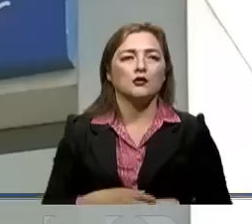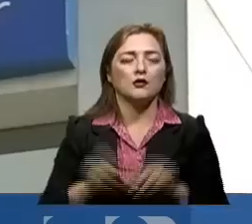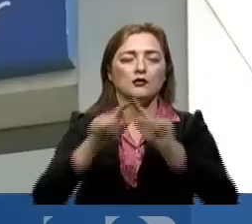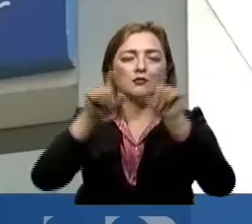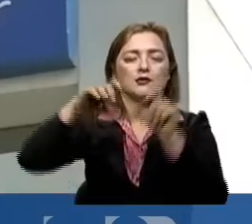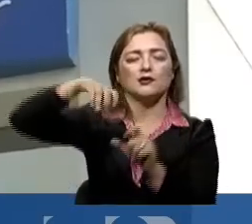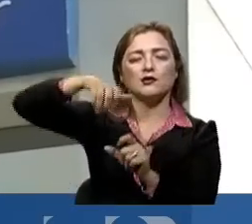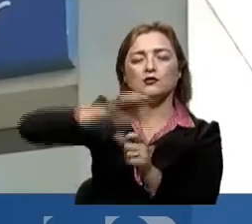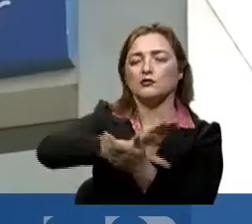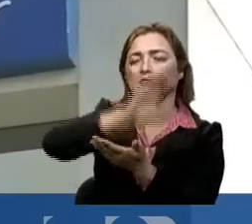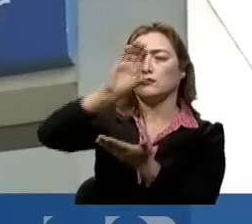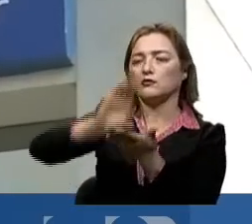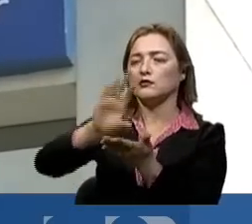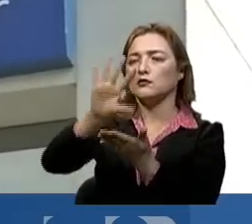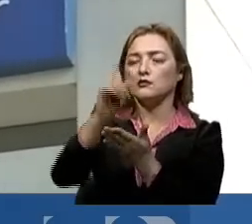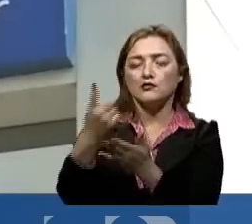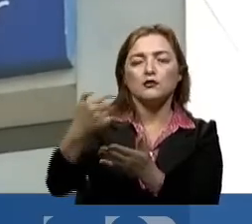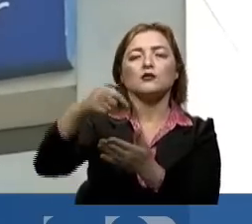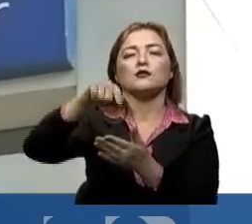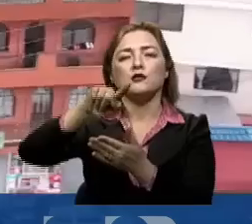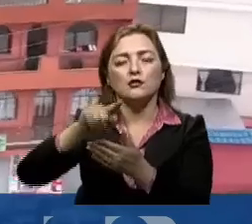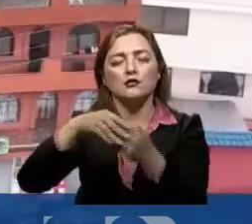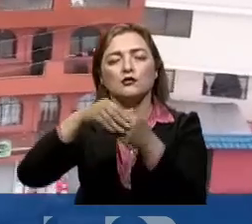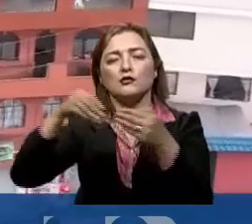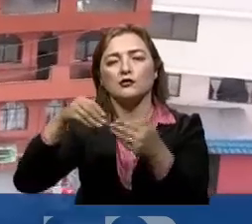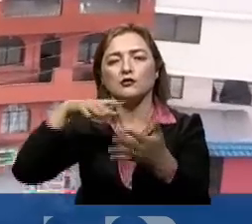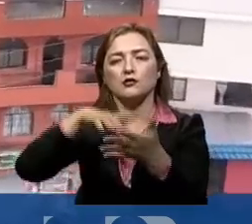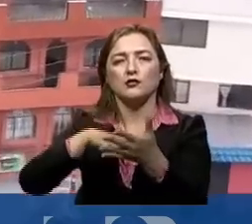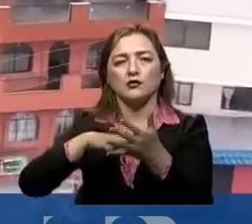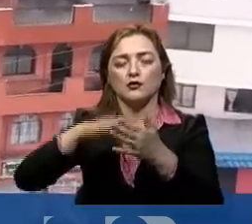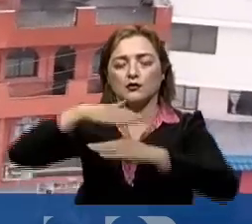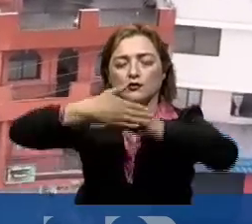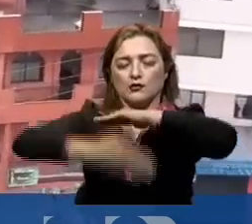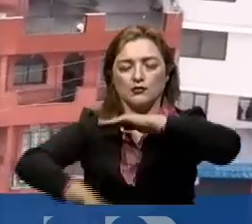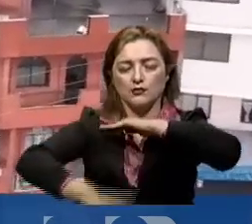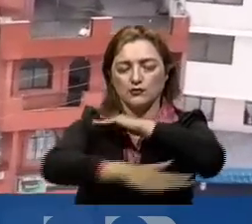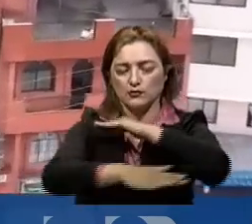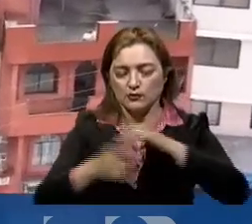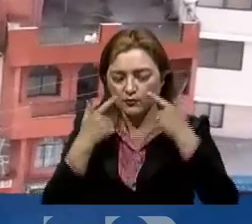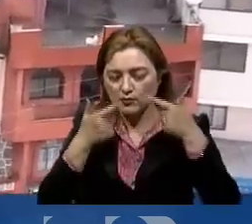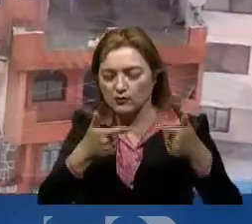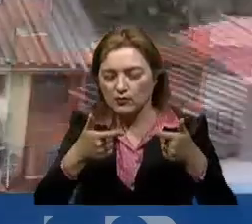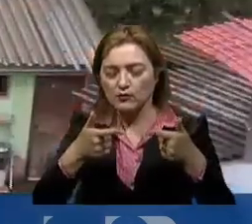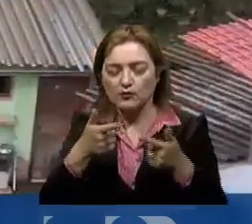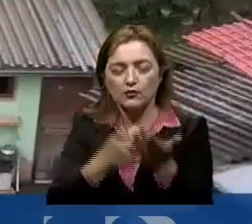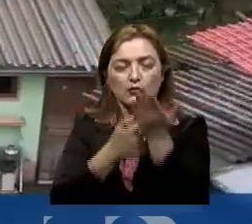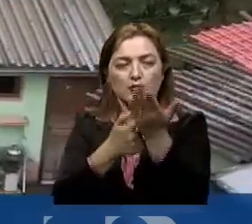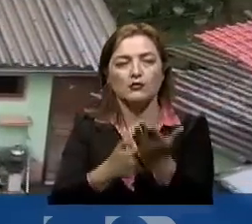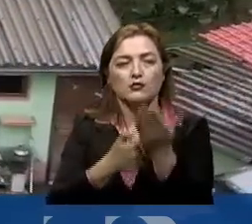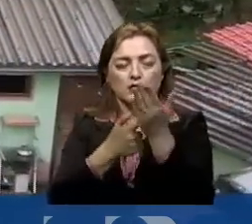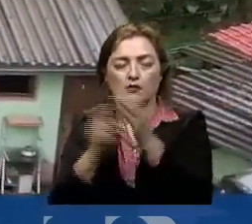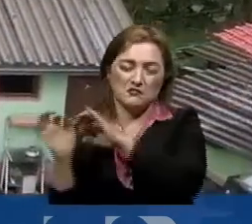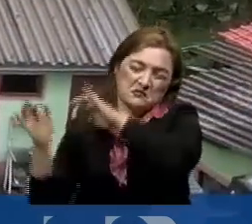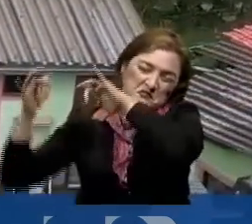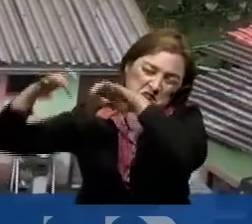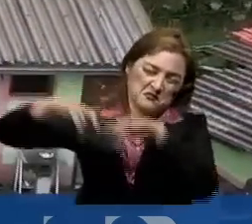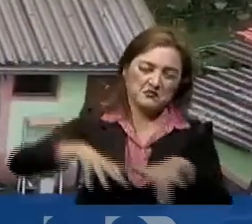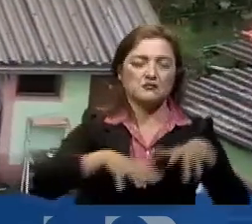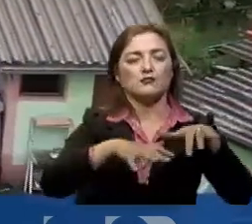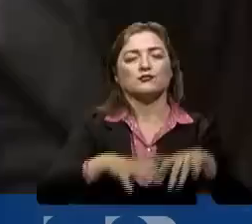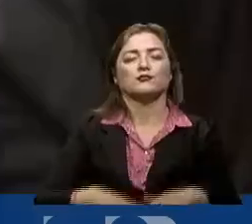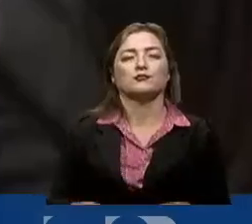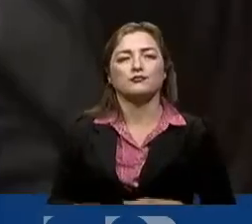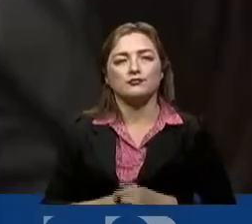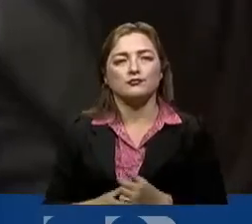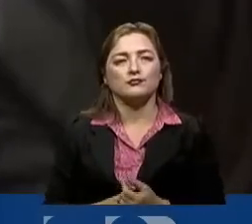destinado 5 millones de dólares para realizar estudios en la quebrada del Tejado, donde bajó agua con lodo que arrasó con todo lo que tenía a su